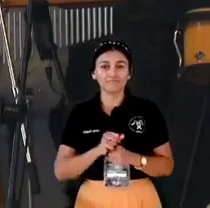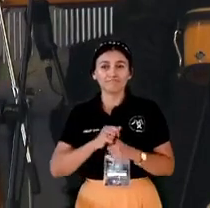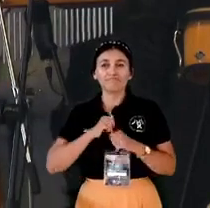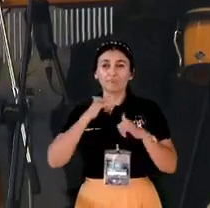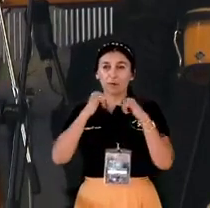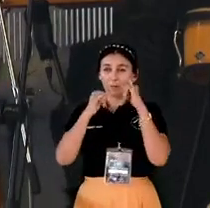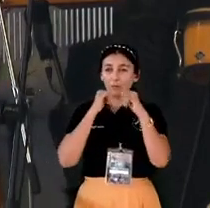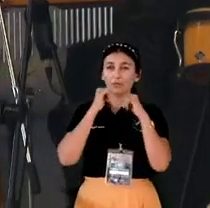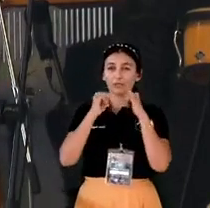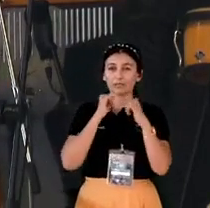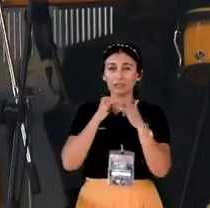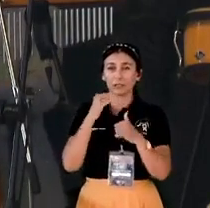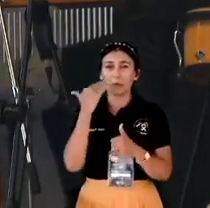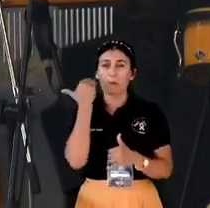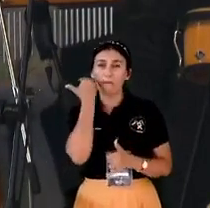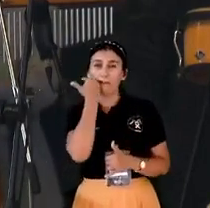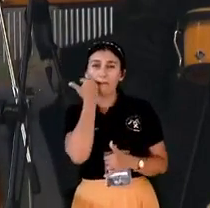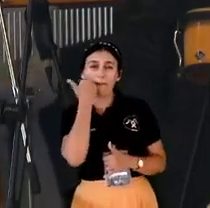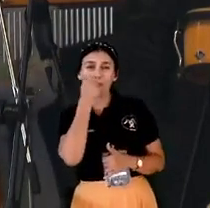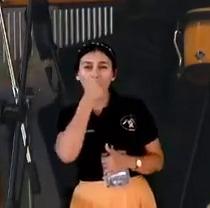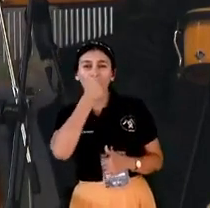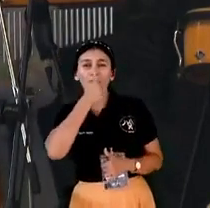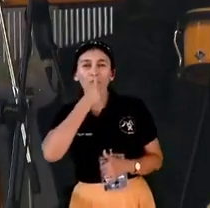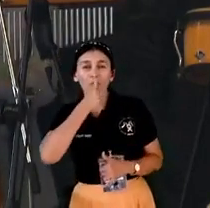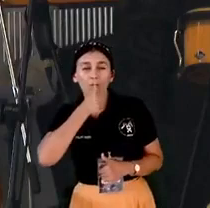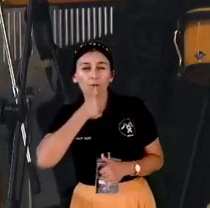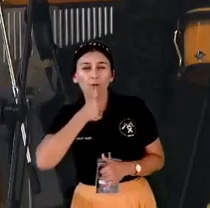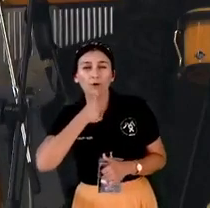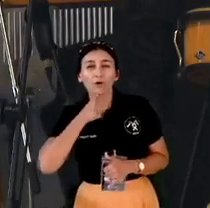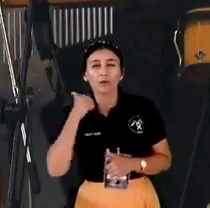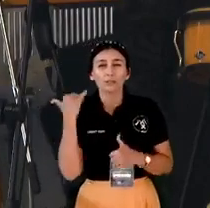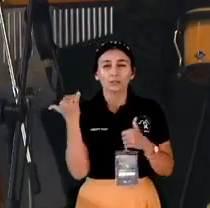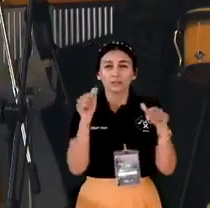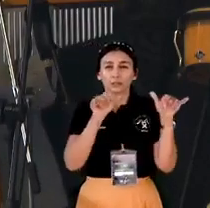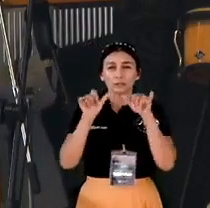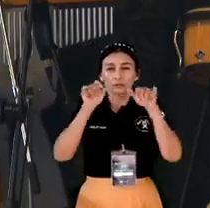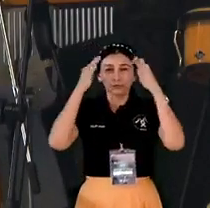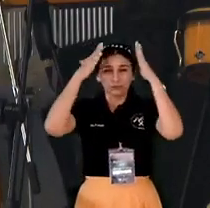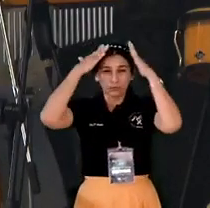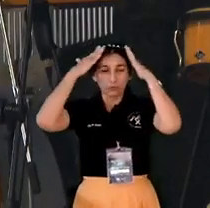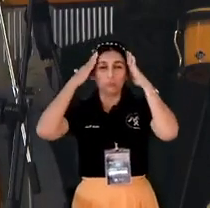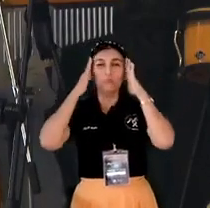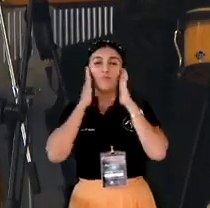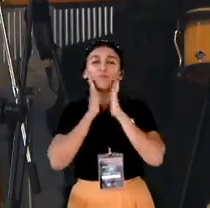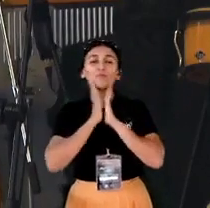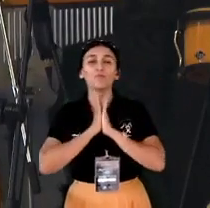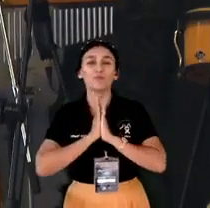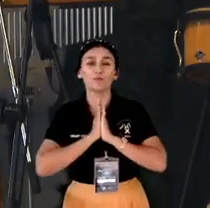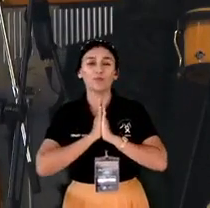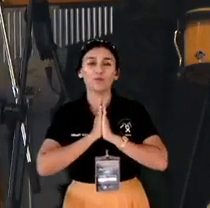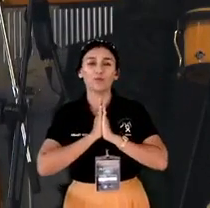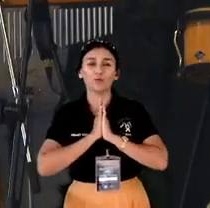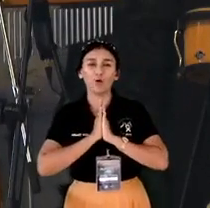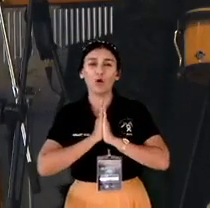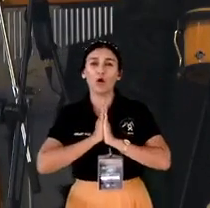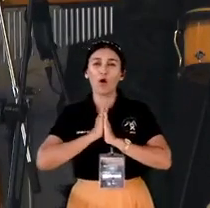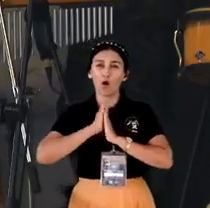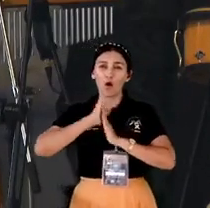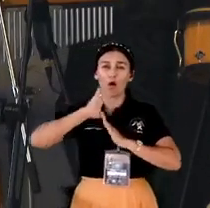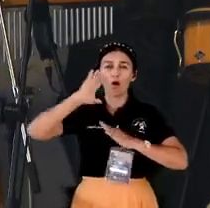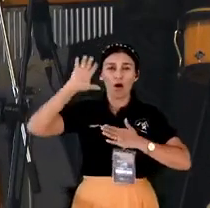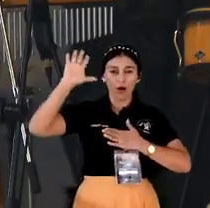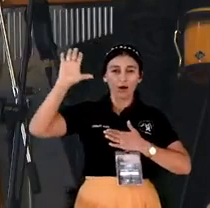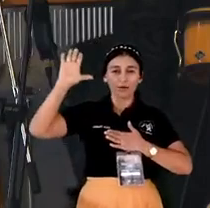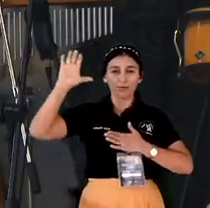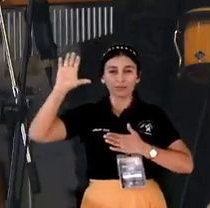de Jesús, he aquí la sierva del Señor. Hoy podemos decir, como